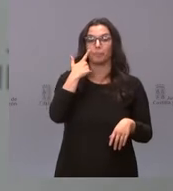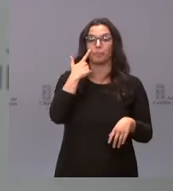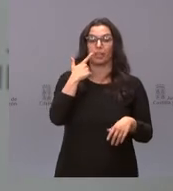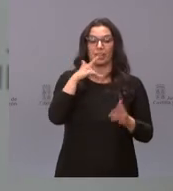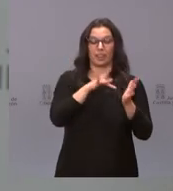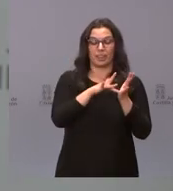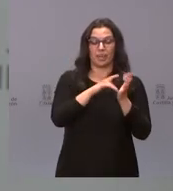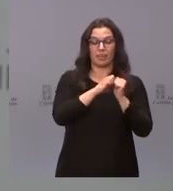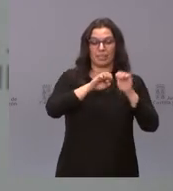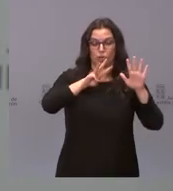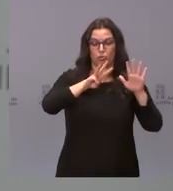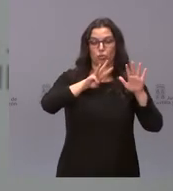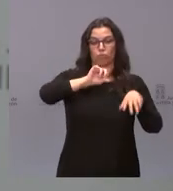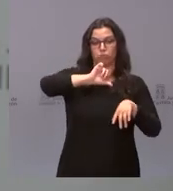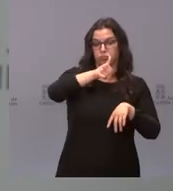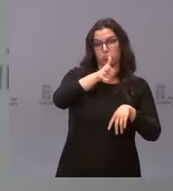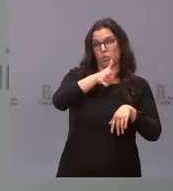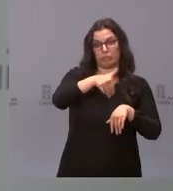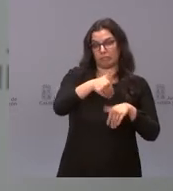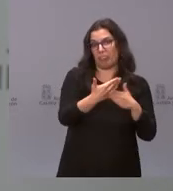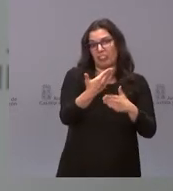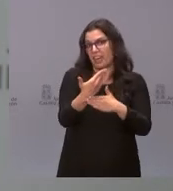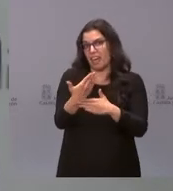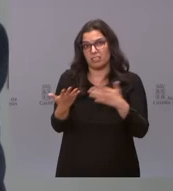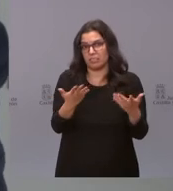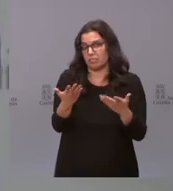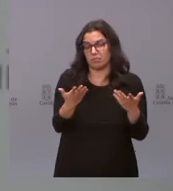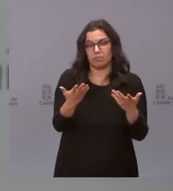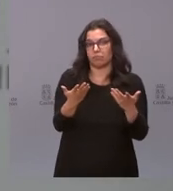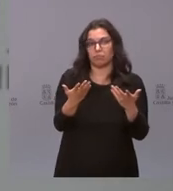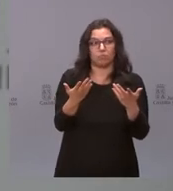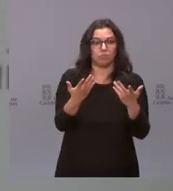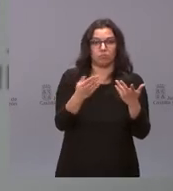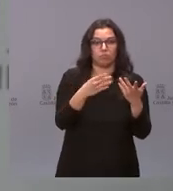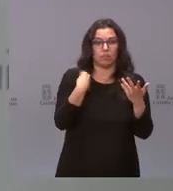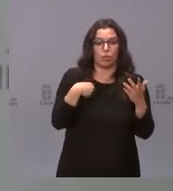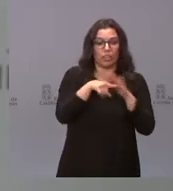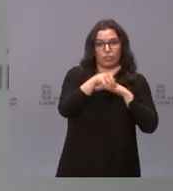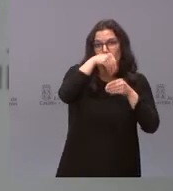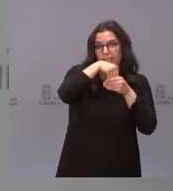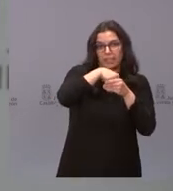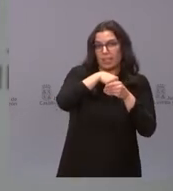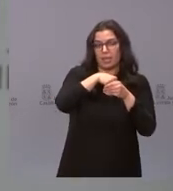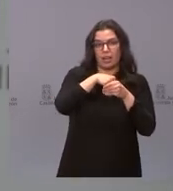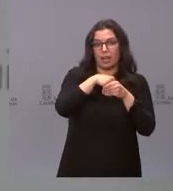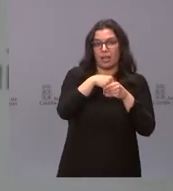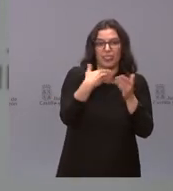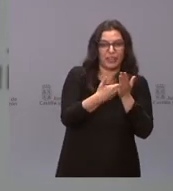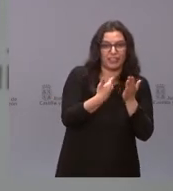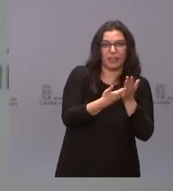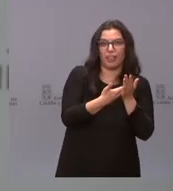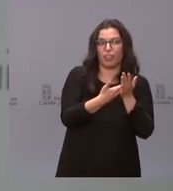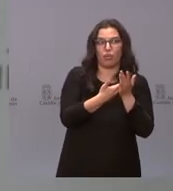28 sobre una cuestión de días para que bueno los trámites internos de certificados